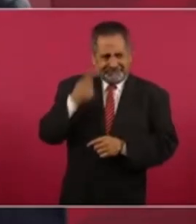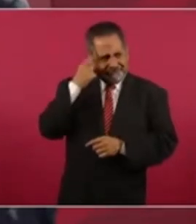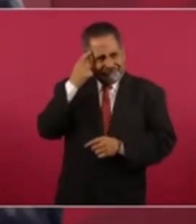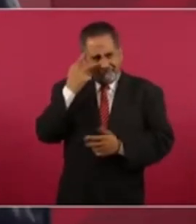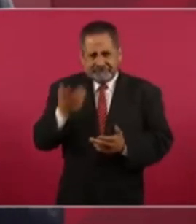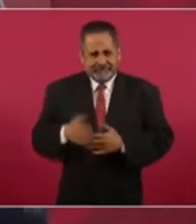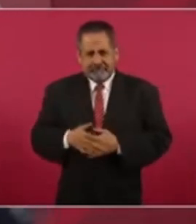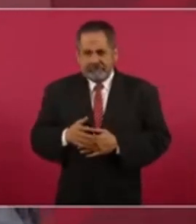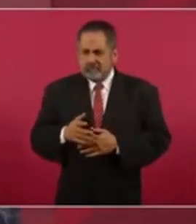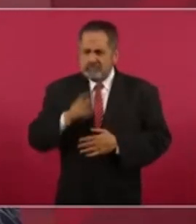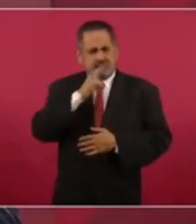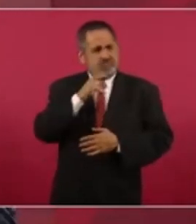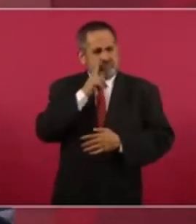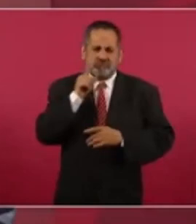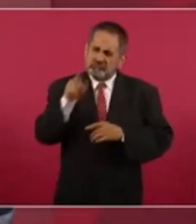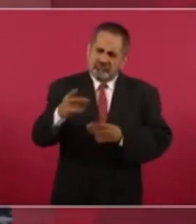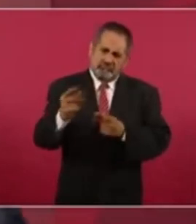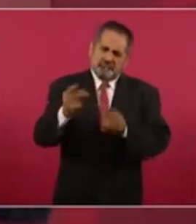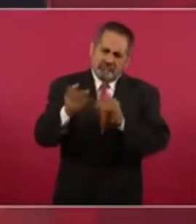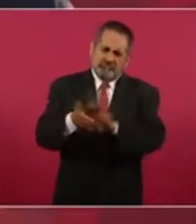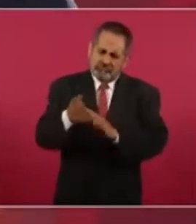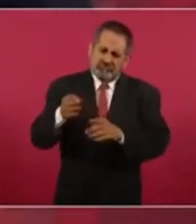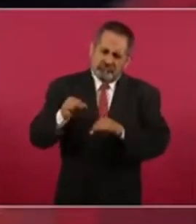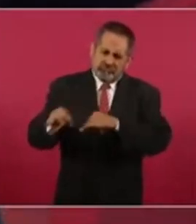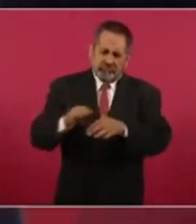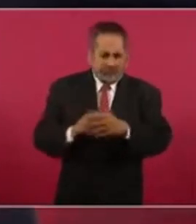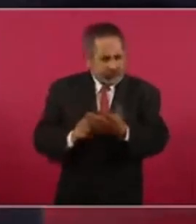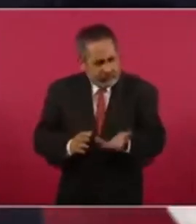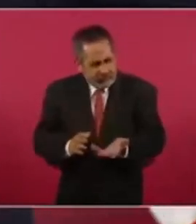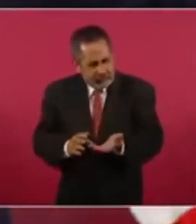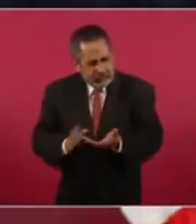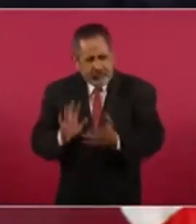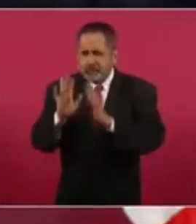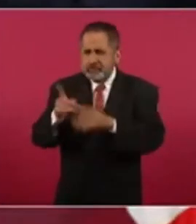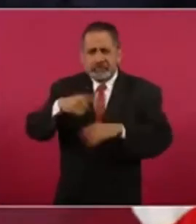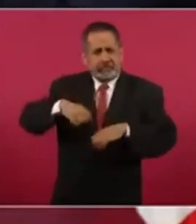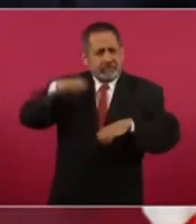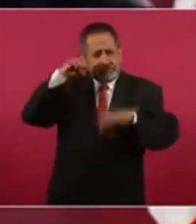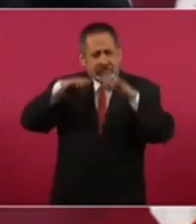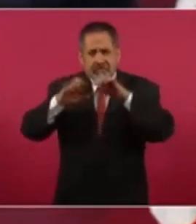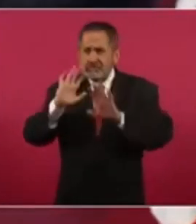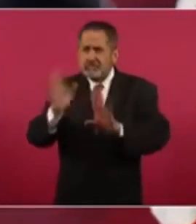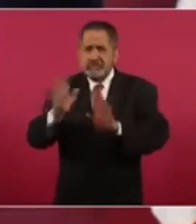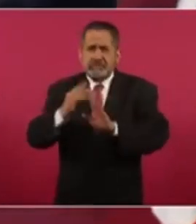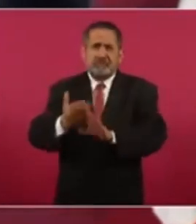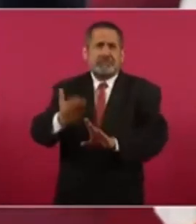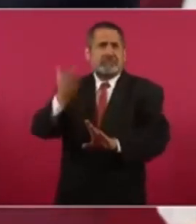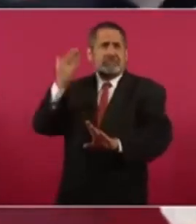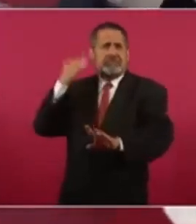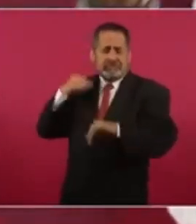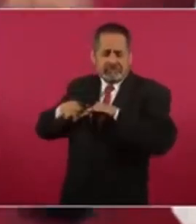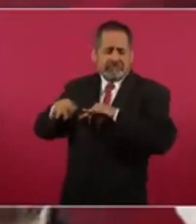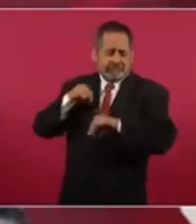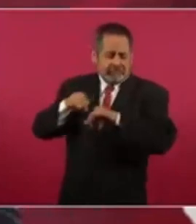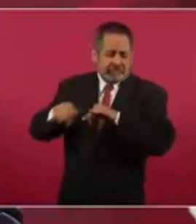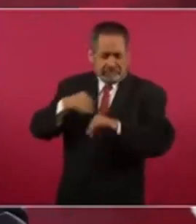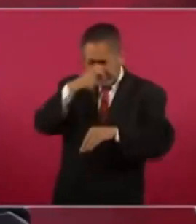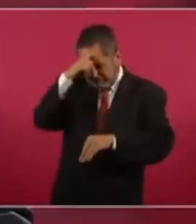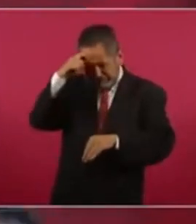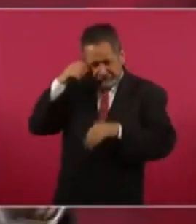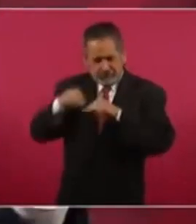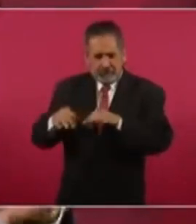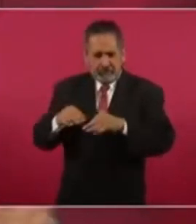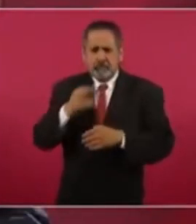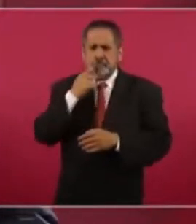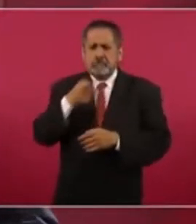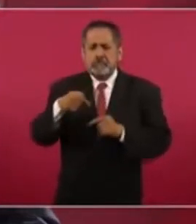y que es mejor ponerlos a trabajar, como si no hubiesen trabajado toda su vida y merecieran vivir con un poco de